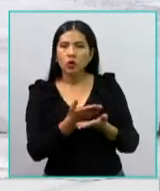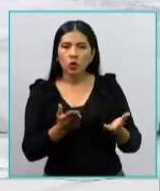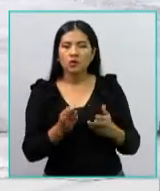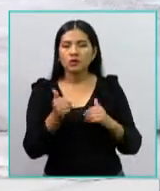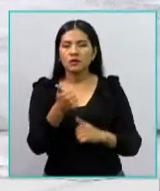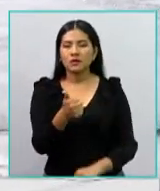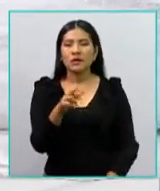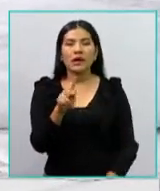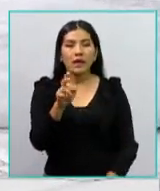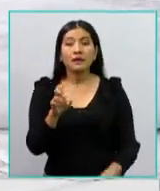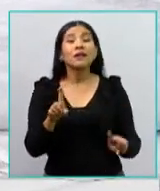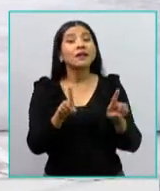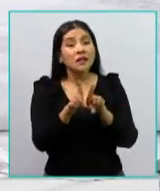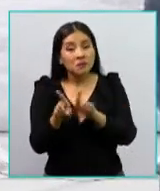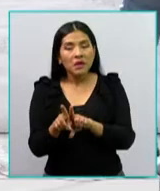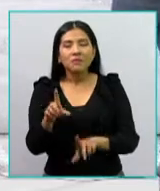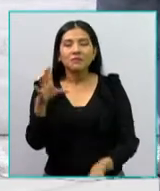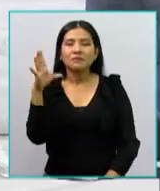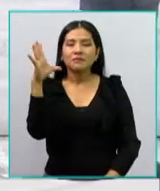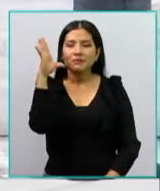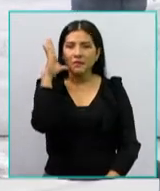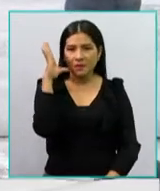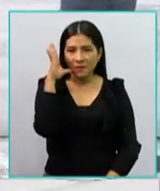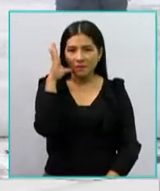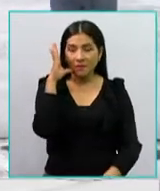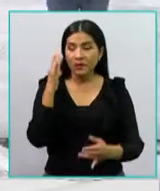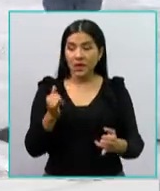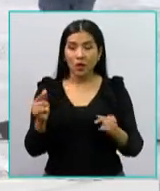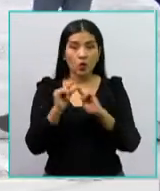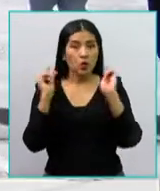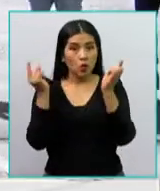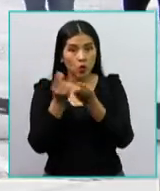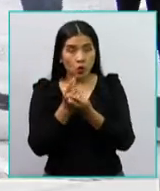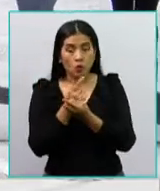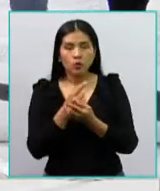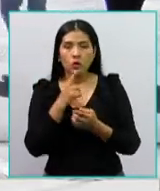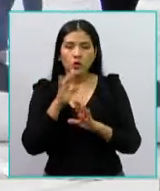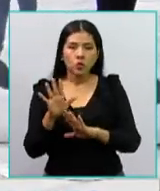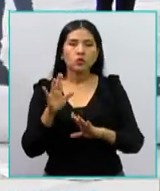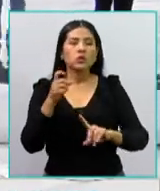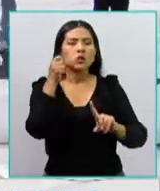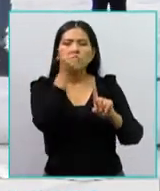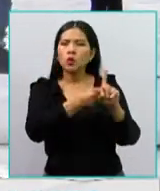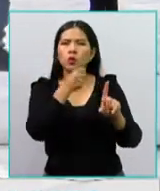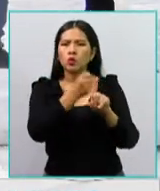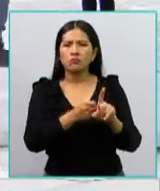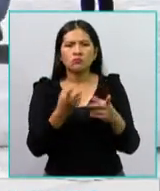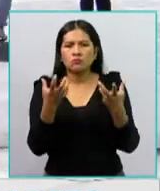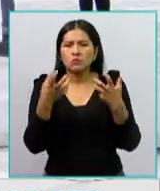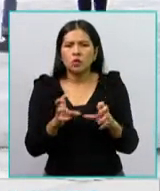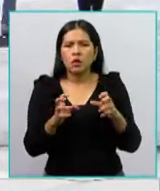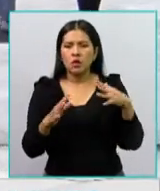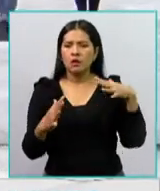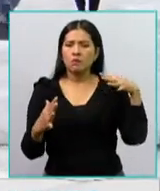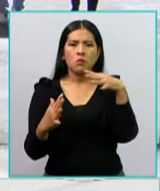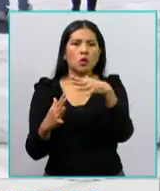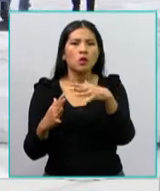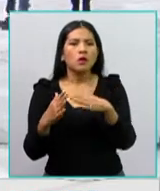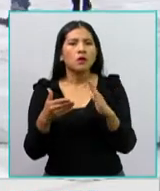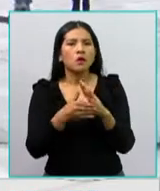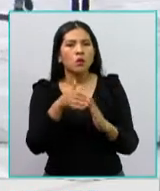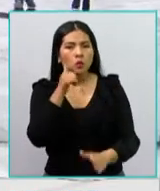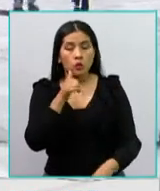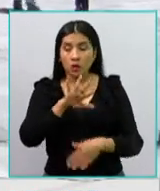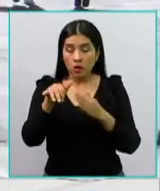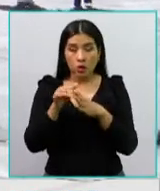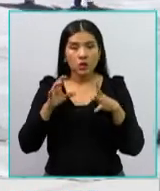son mamás que tienen su elenco que justamente lucha contra la violencia de género y todas ellas se reúnen para hacer arte,